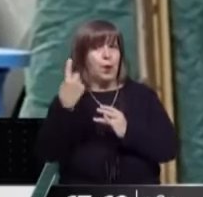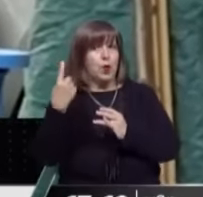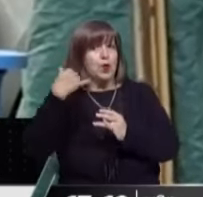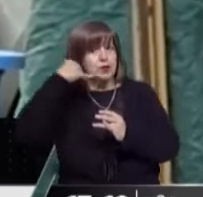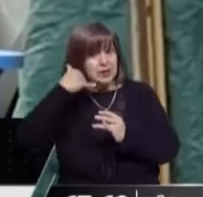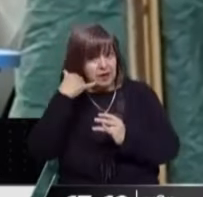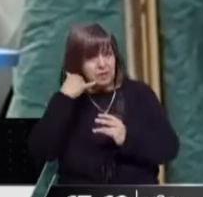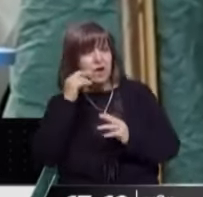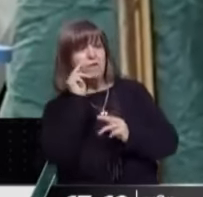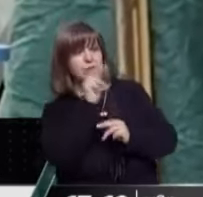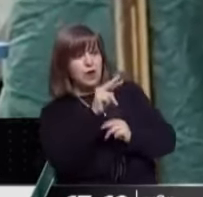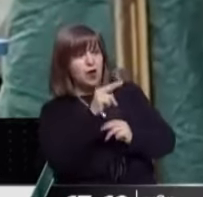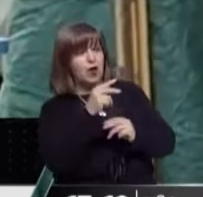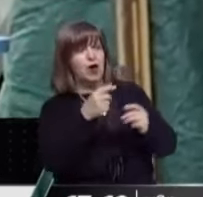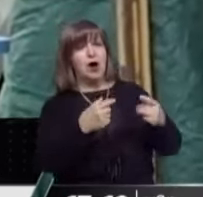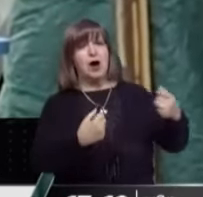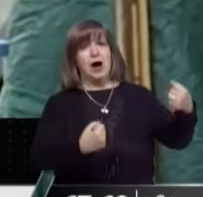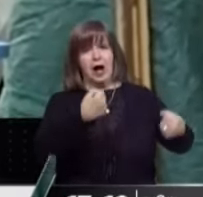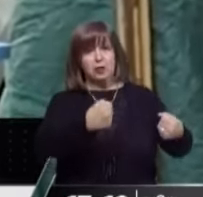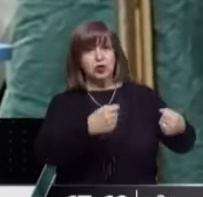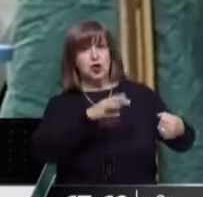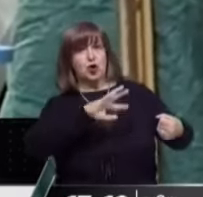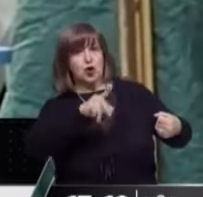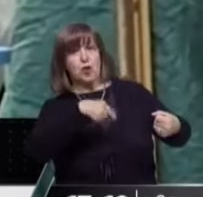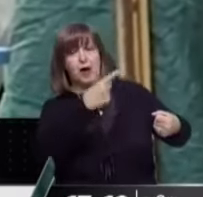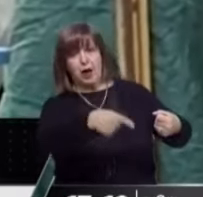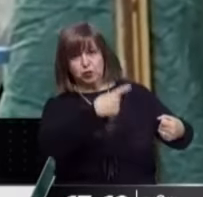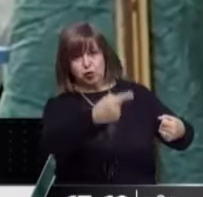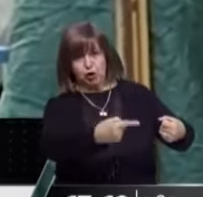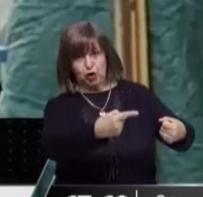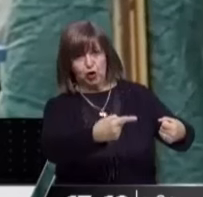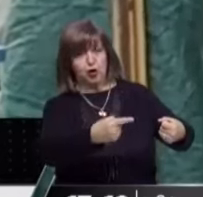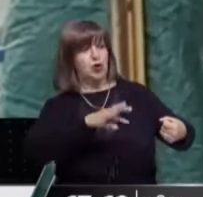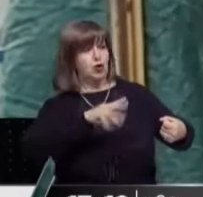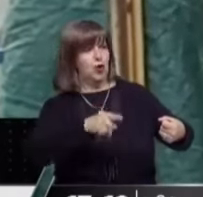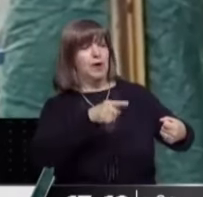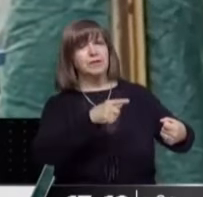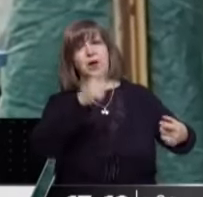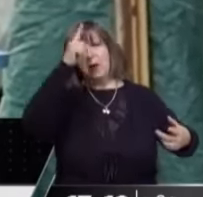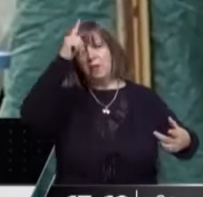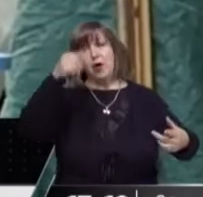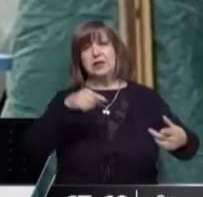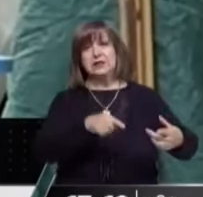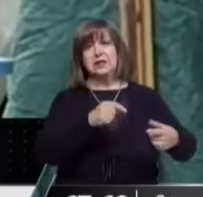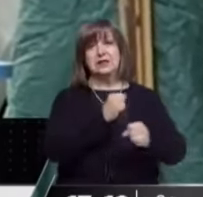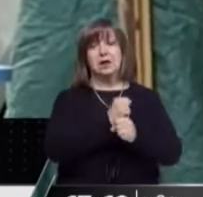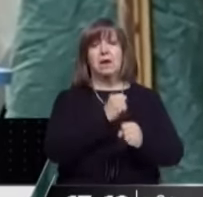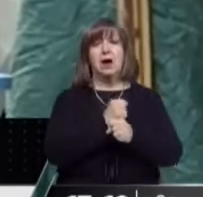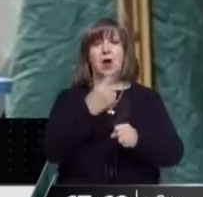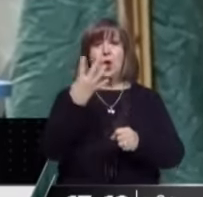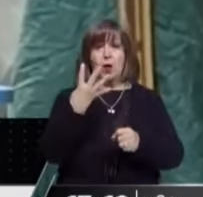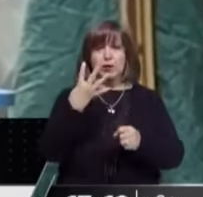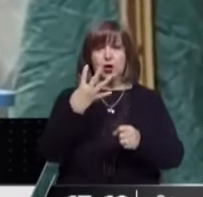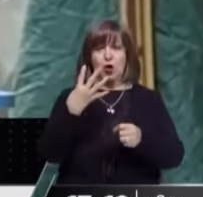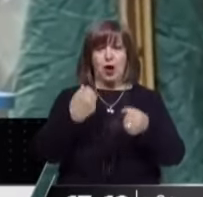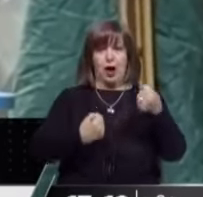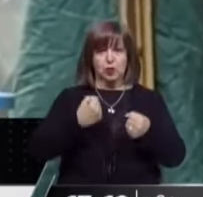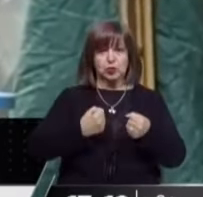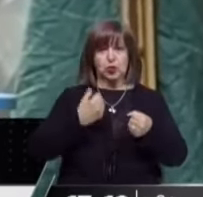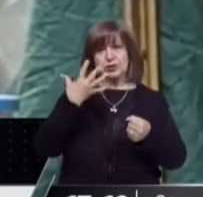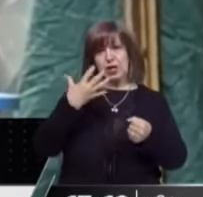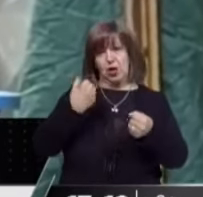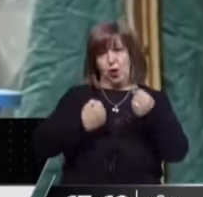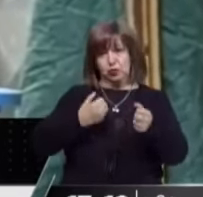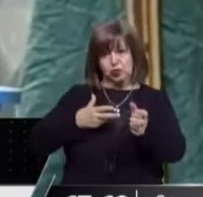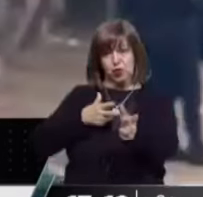que estaban sustrayendo las cubiertas. Efectivos policiales trabajaron 4 o 5 móviles con los apoyos de Capital